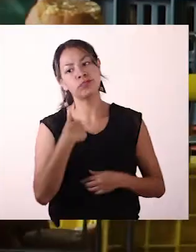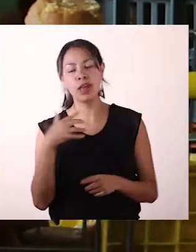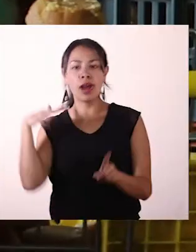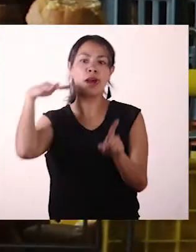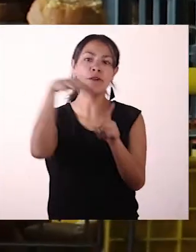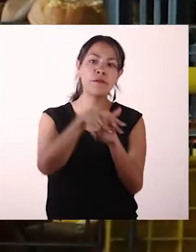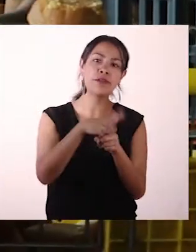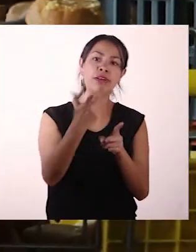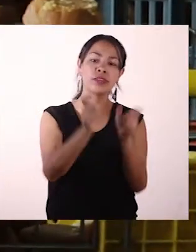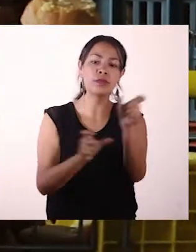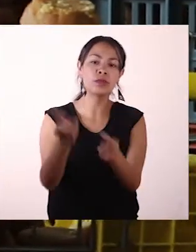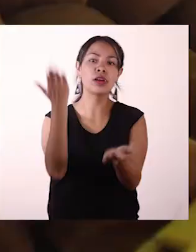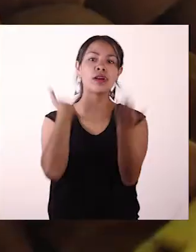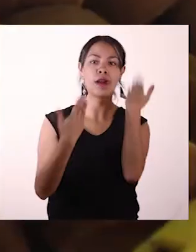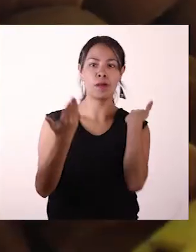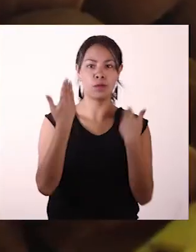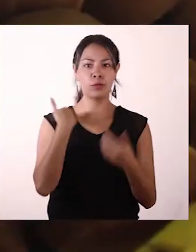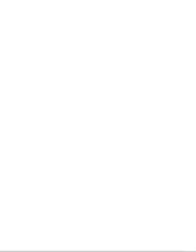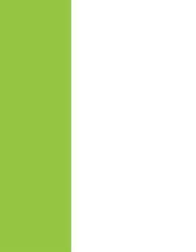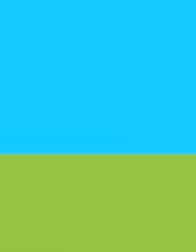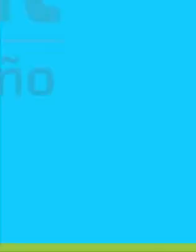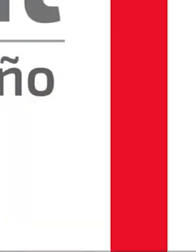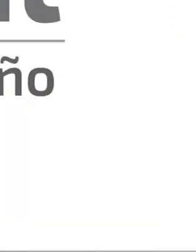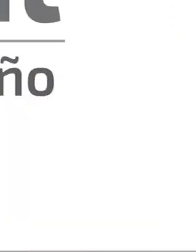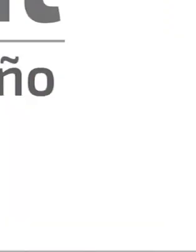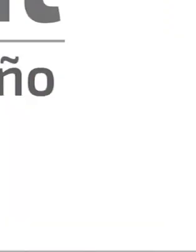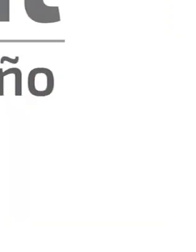indudablemente está afectando a nuestros campesinos.